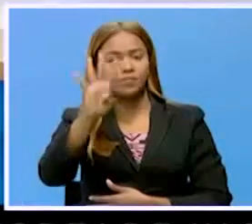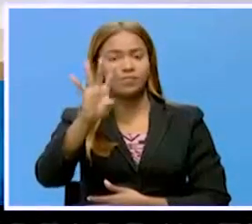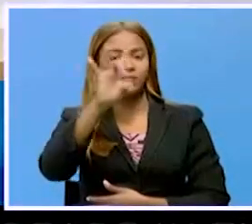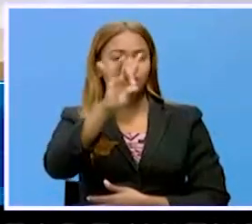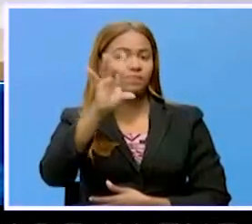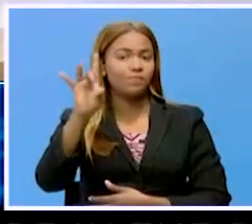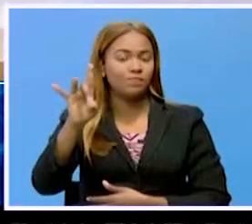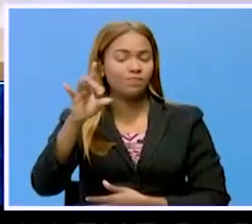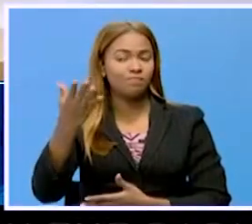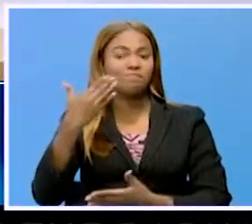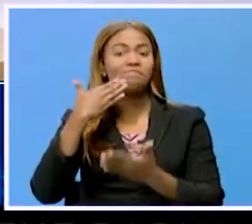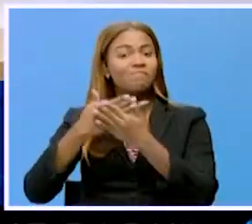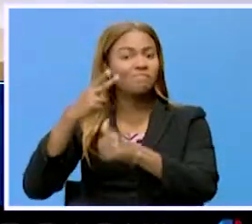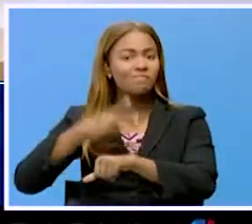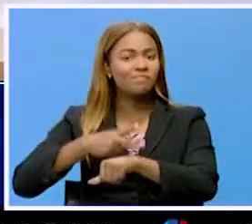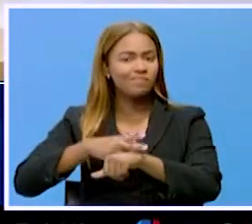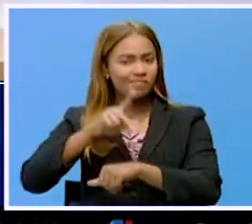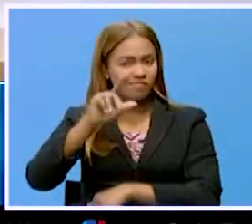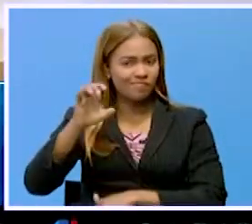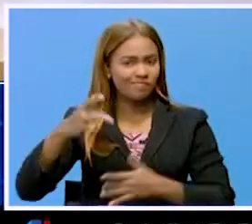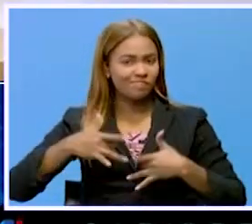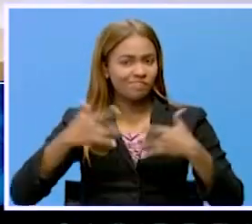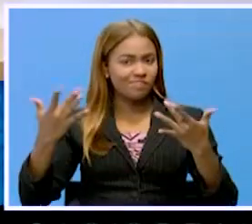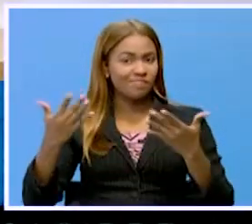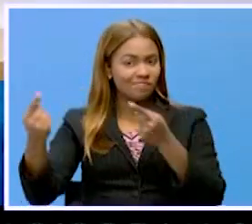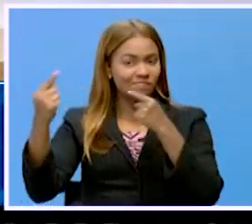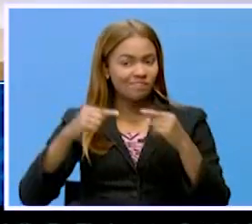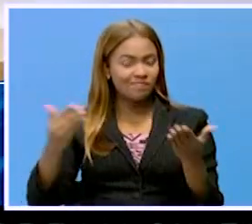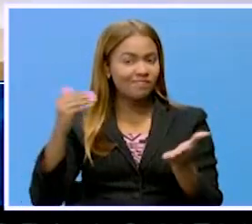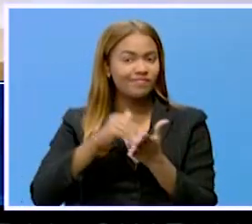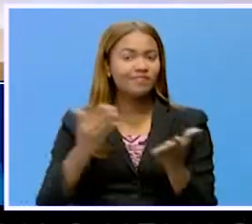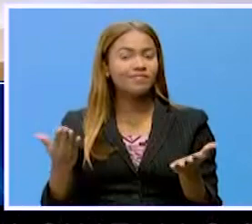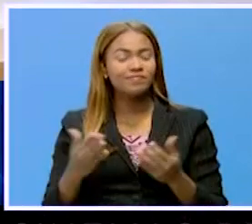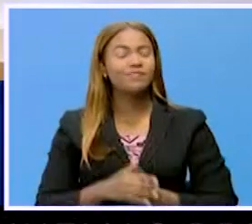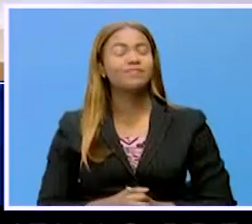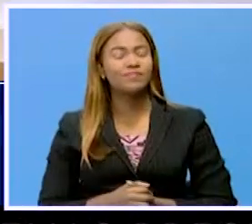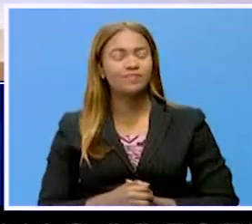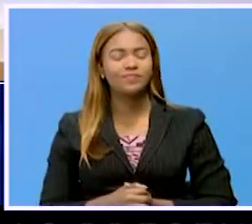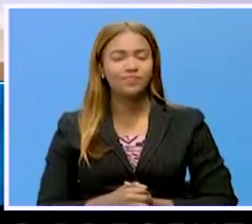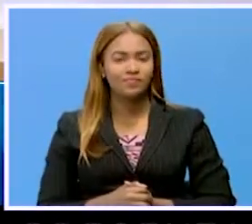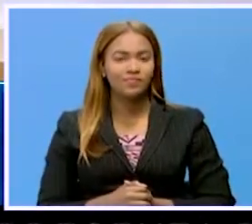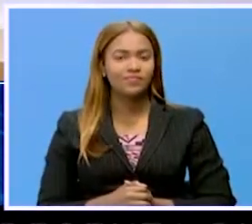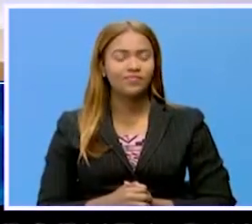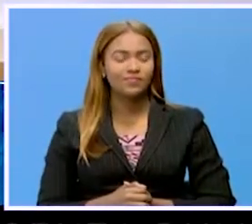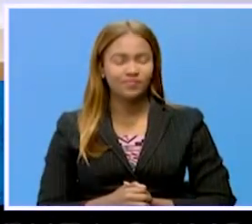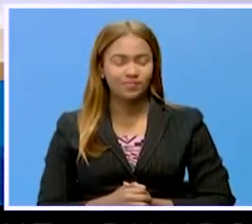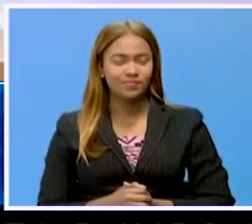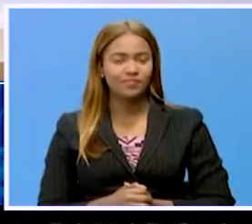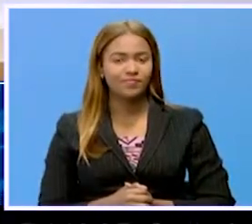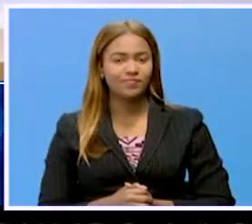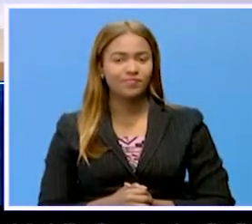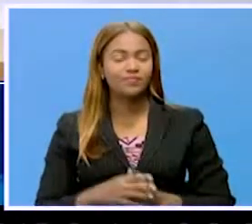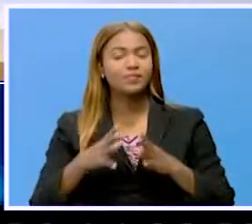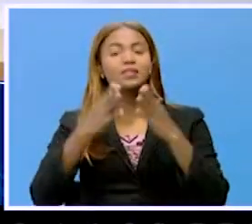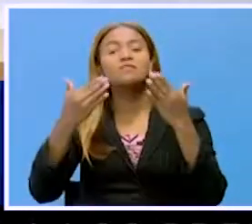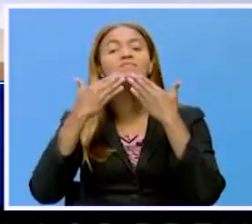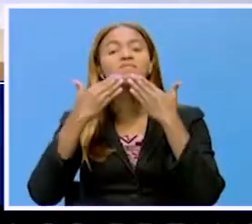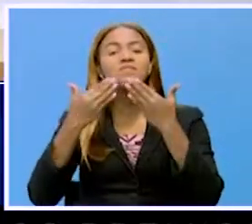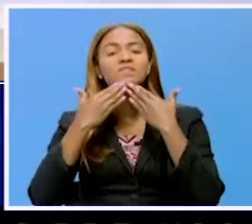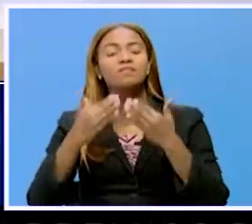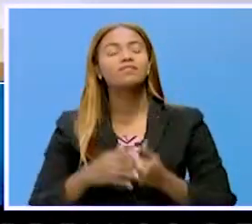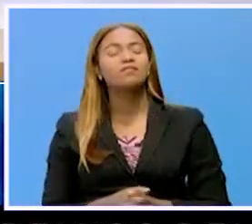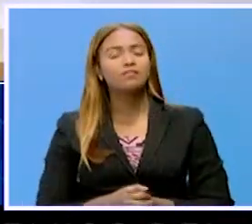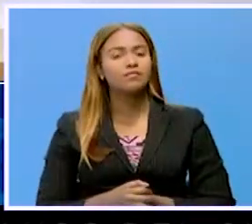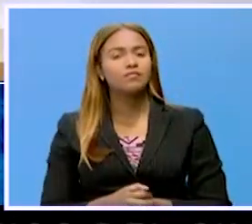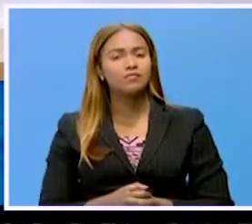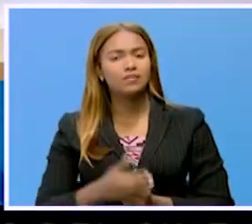809-689-9488. Buenas tardes, licenciada. Muy buenas tardes. Acá de nuevo, al pie del cañón. Al pie, sí. Del pie del cañón. Así es. Estás muy hermosa hoy, ¿eh? Muchas gracias. Sabes